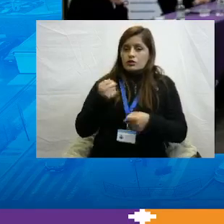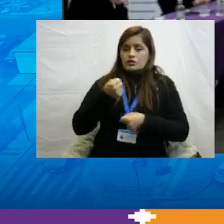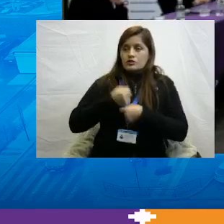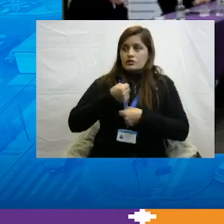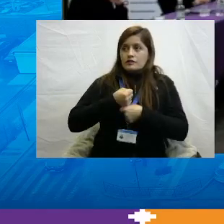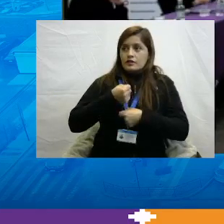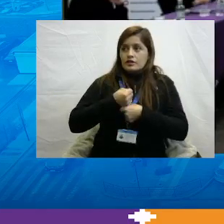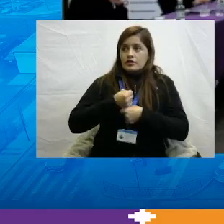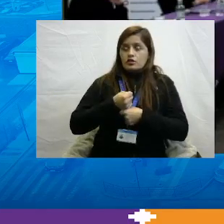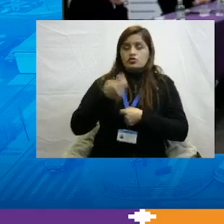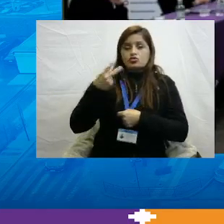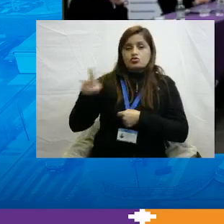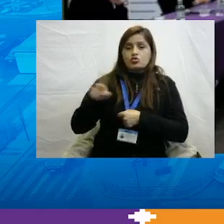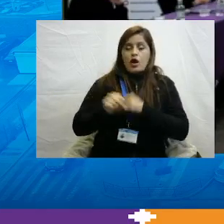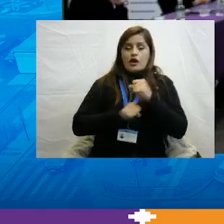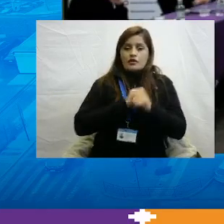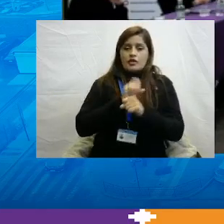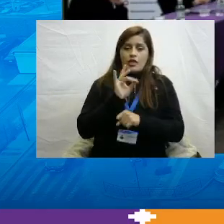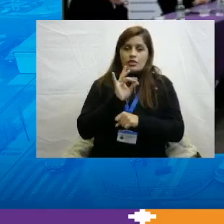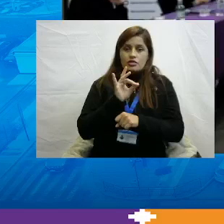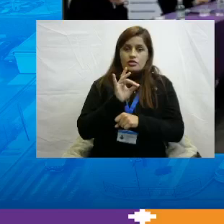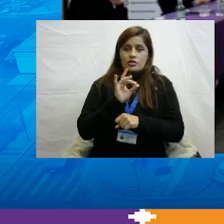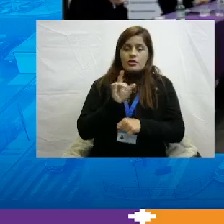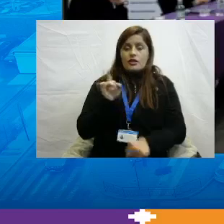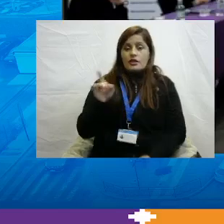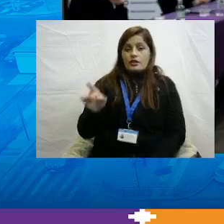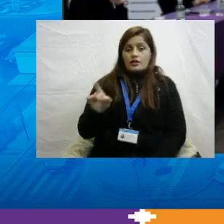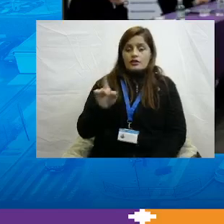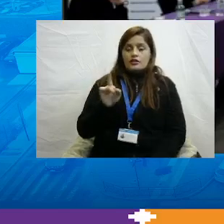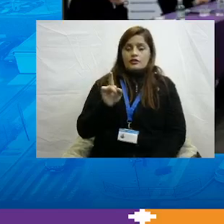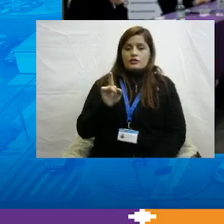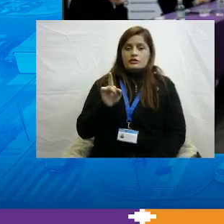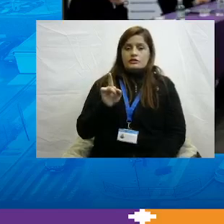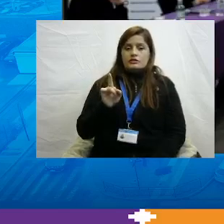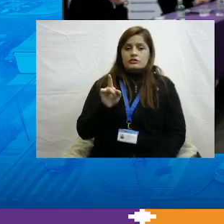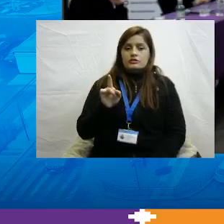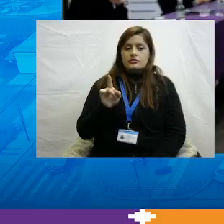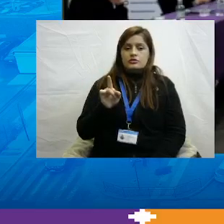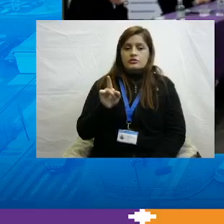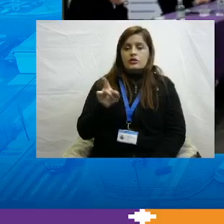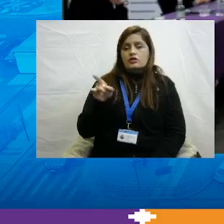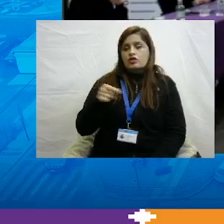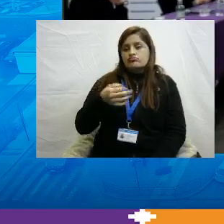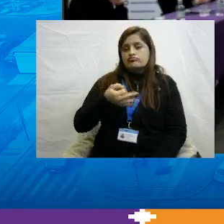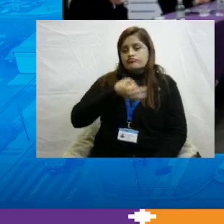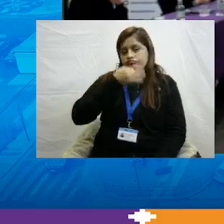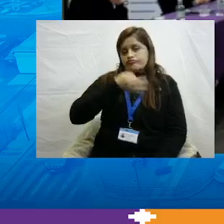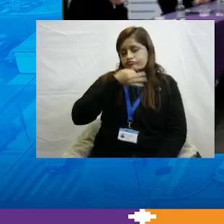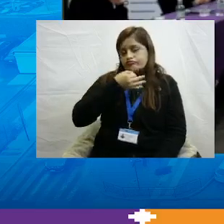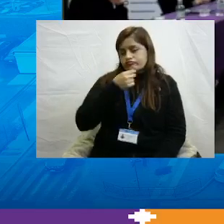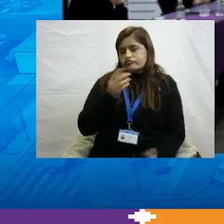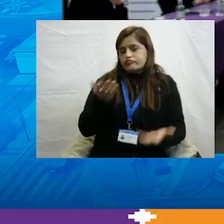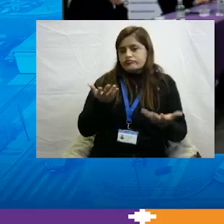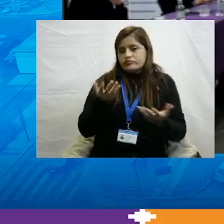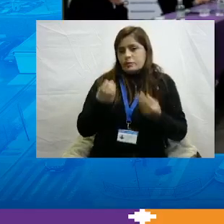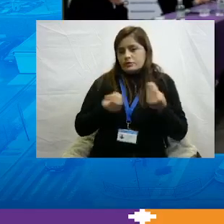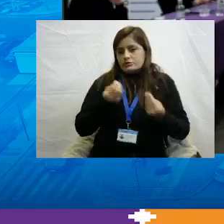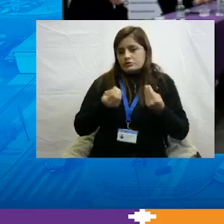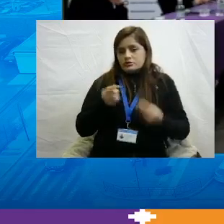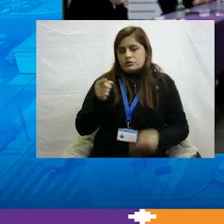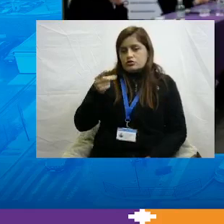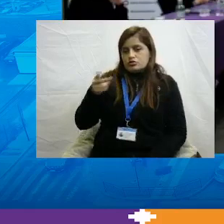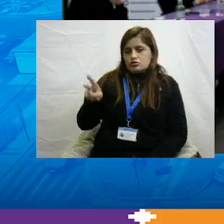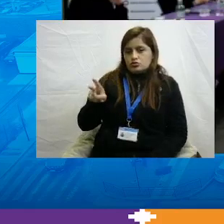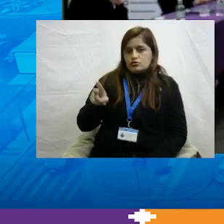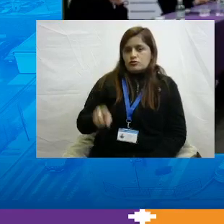de trabajar respecto a su edad, y que el funcionario don Domingo va a contar más o menos qué es lo que pasa